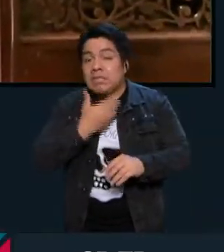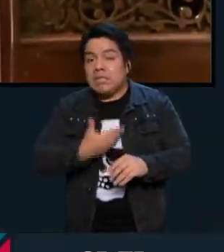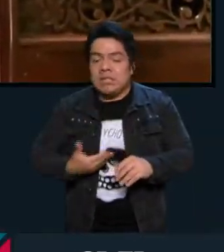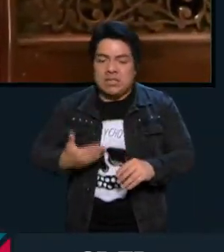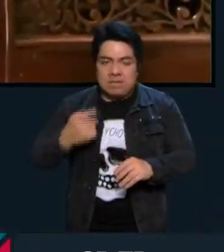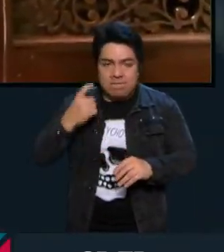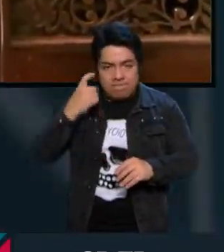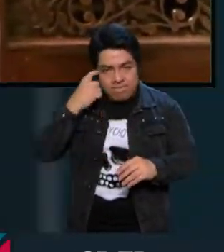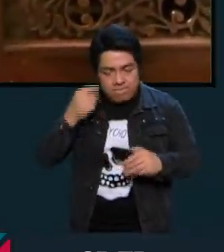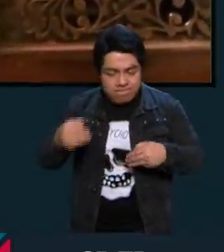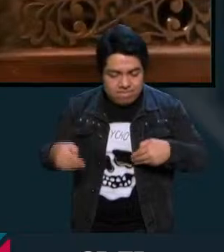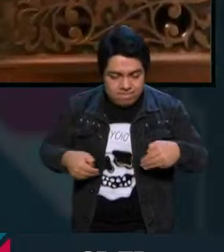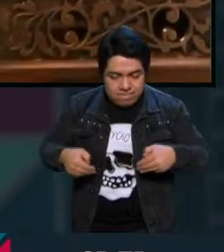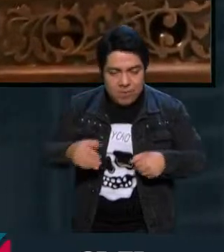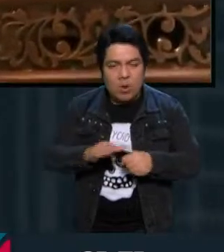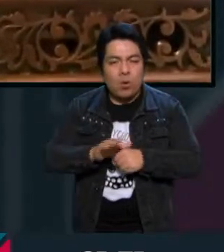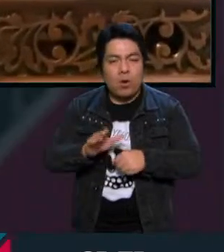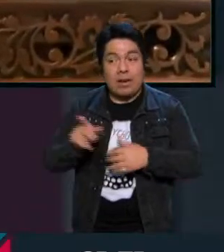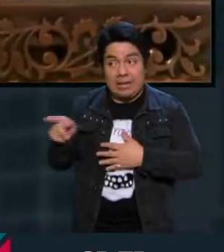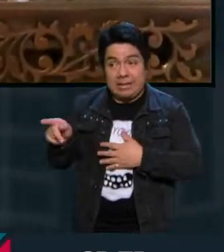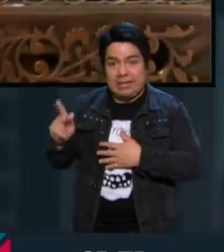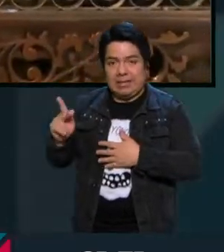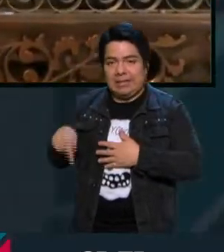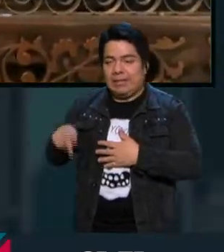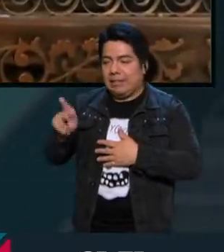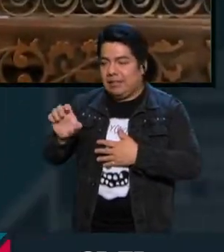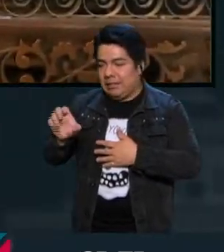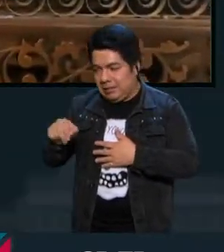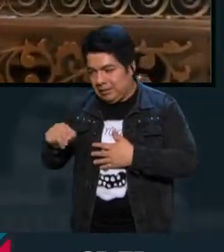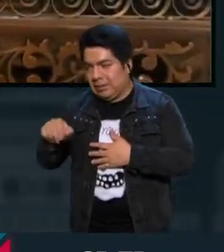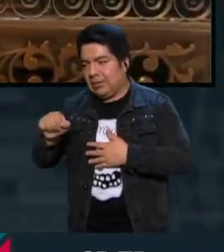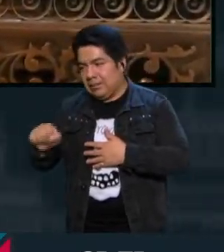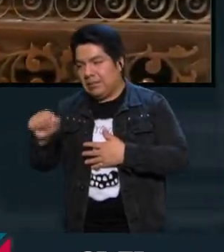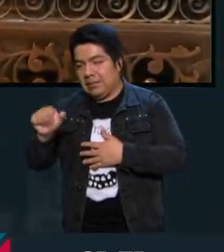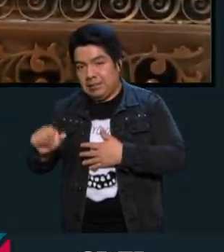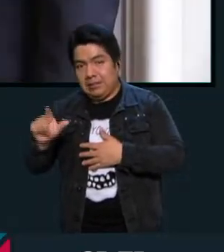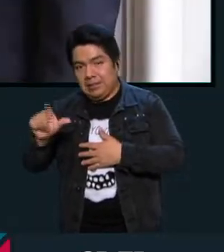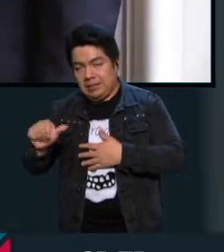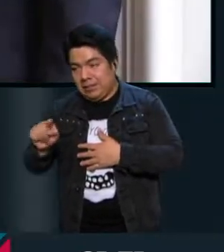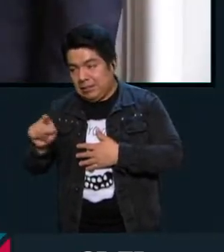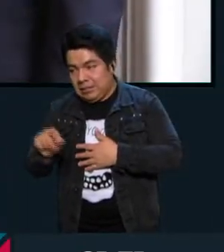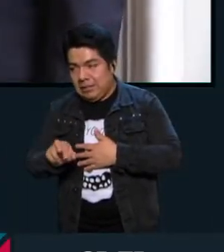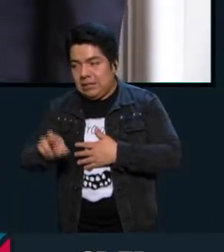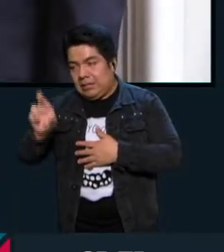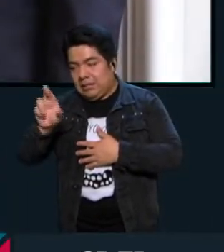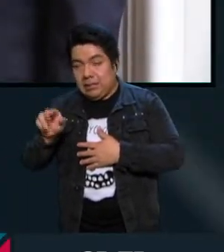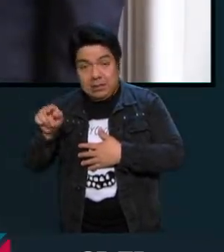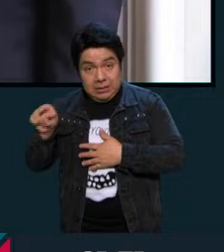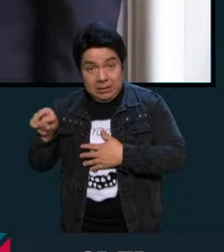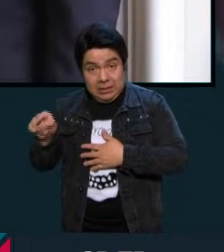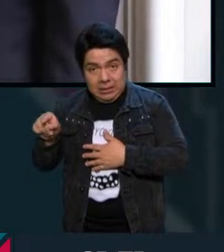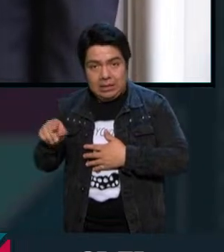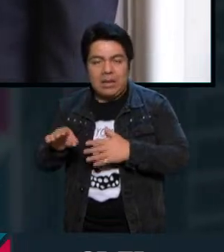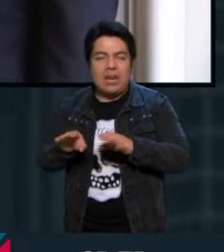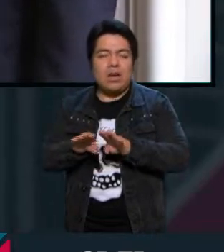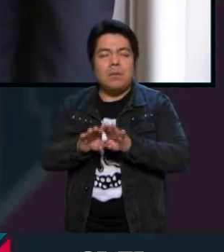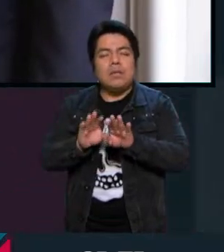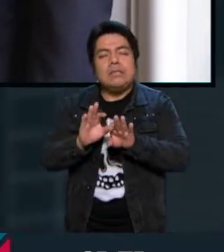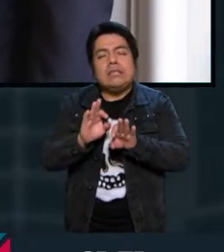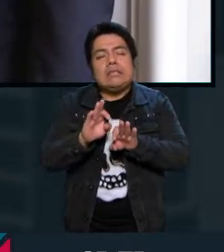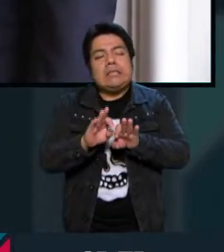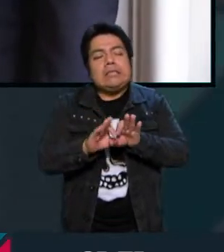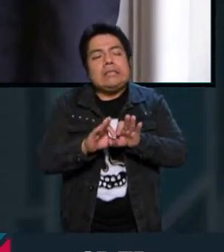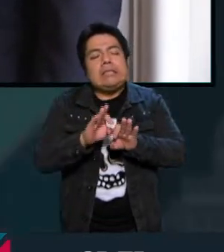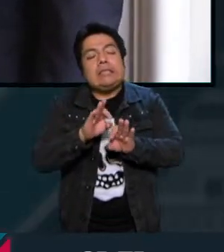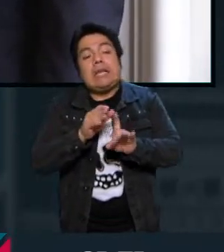México, fue que Ken Salazar, además, de manera disuasiva, pero también intentando ser